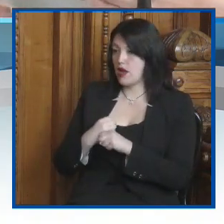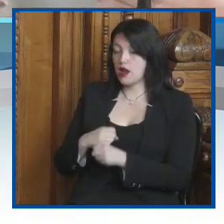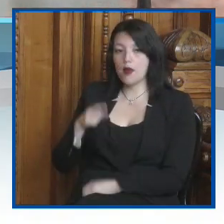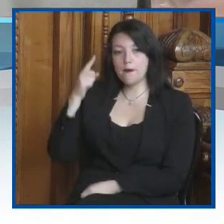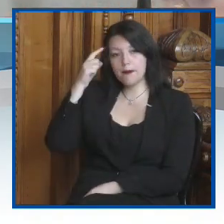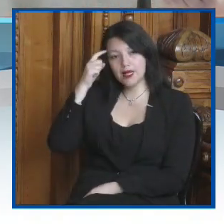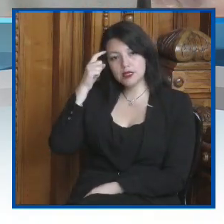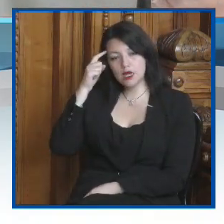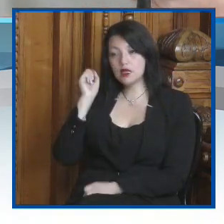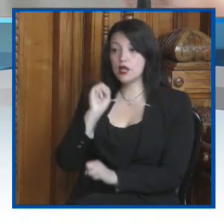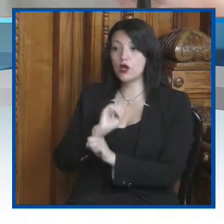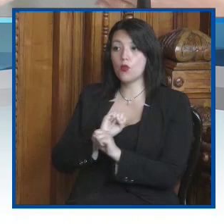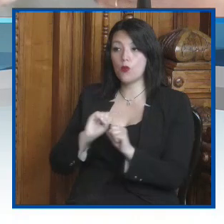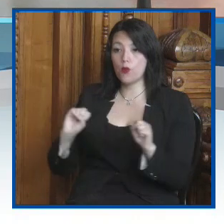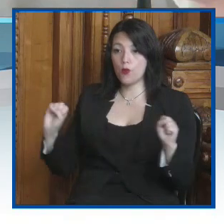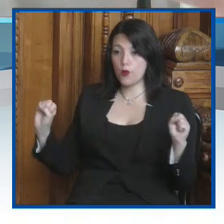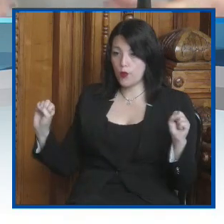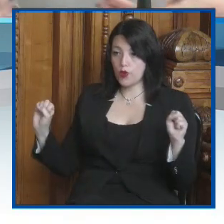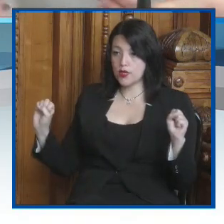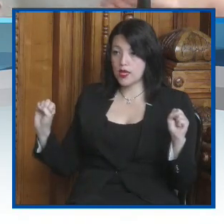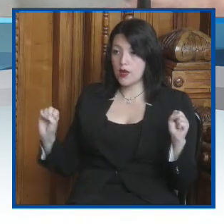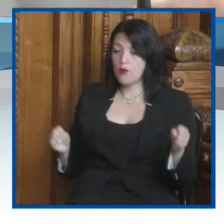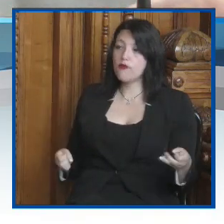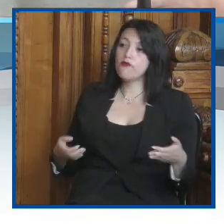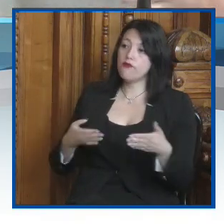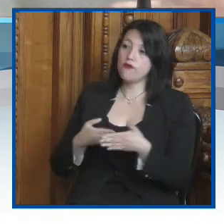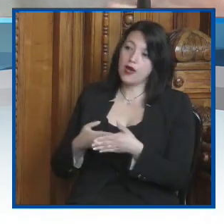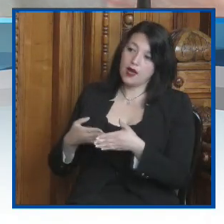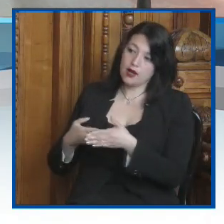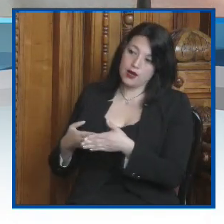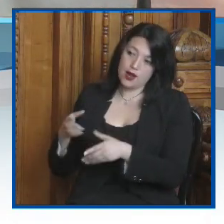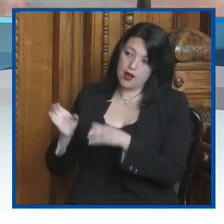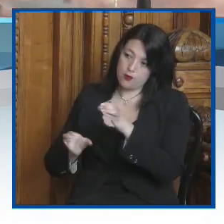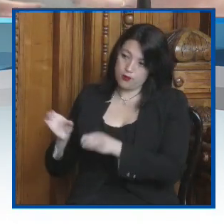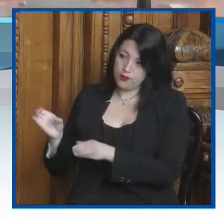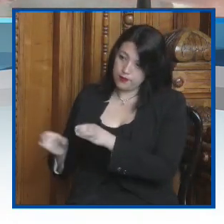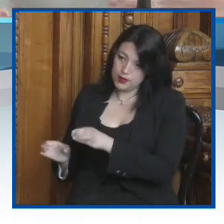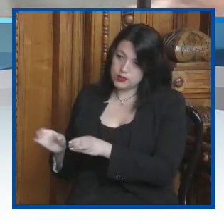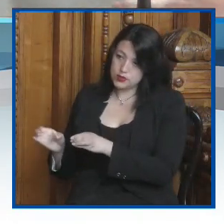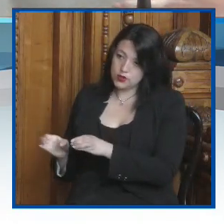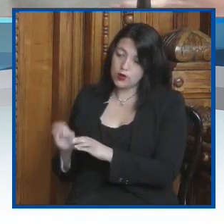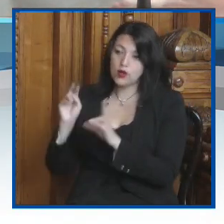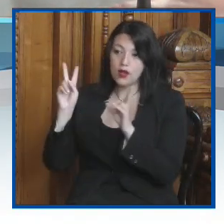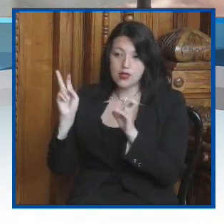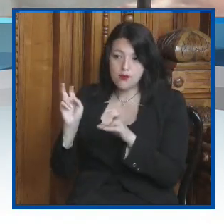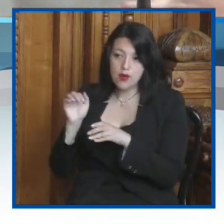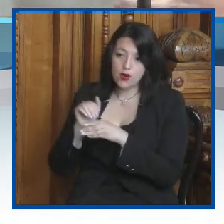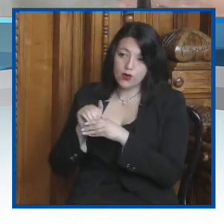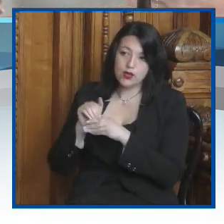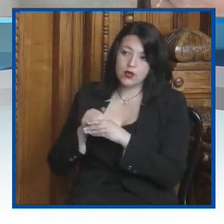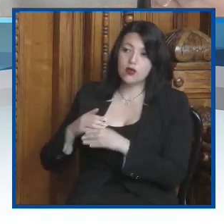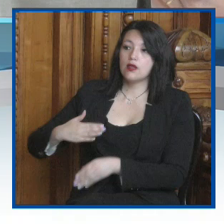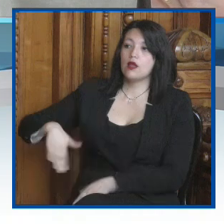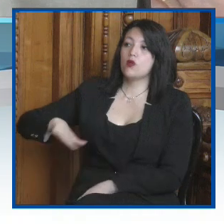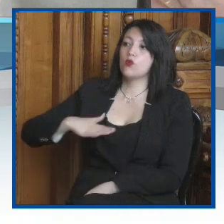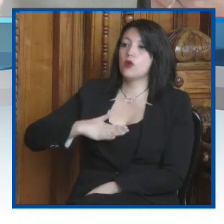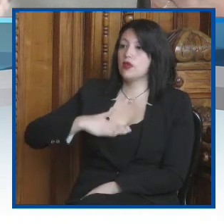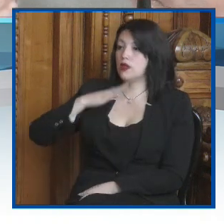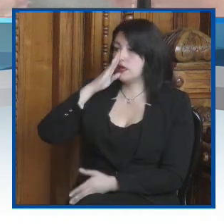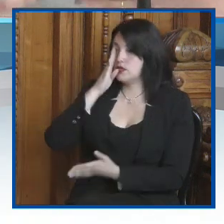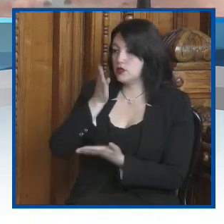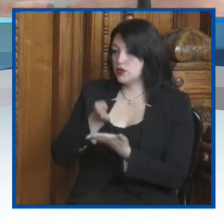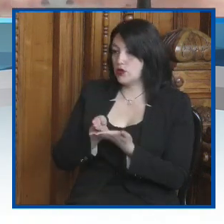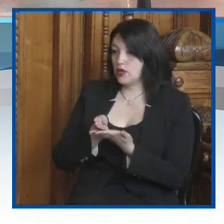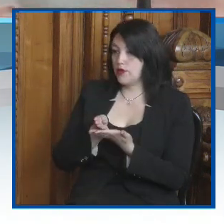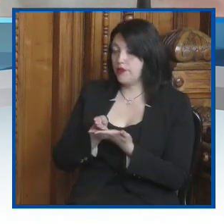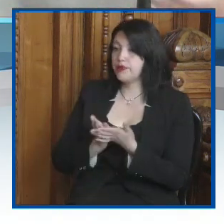pensar que no podíamos generarle una barrera al ciudadano en cuanto al contenido de nuestras decisiones, sino que justamente